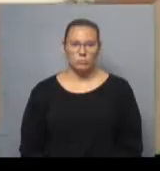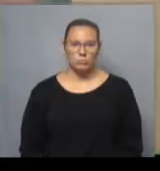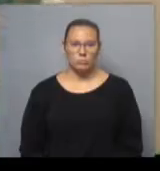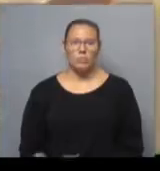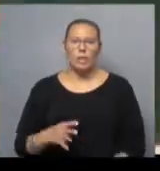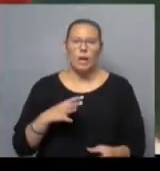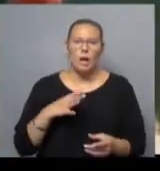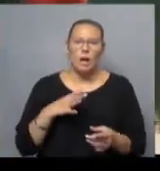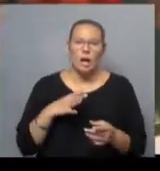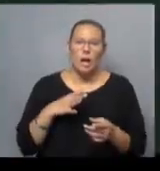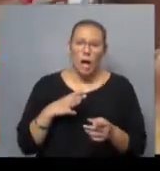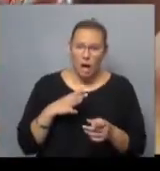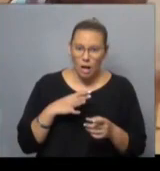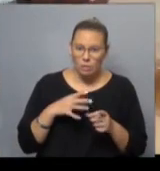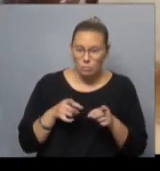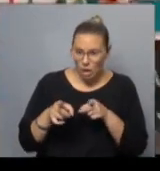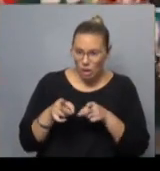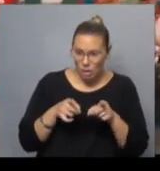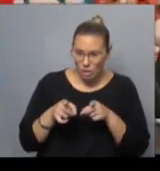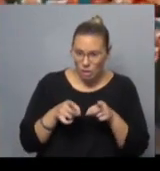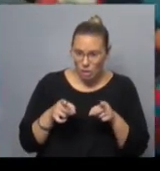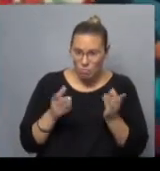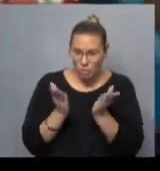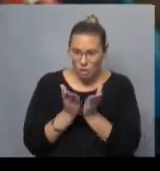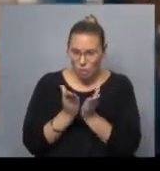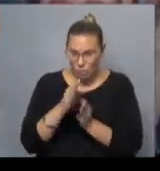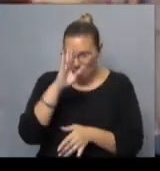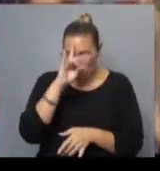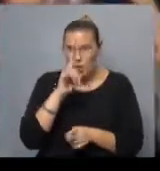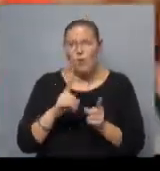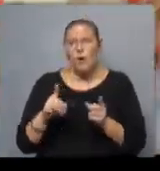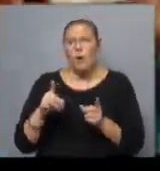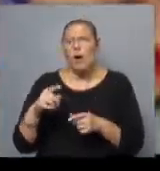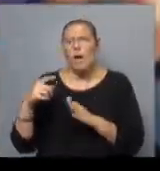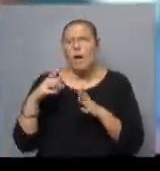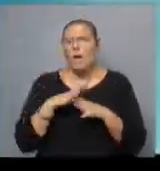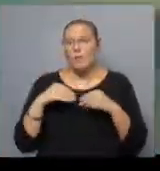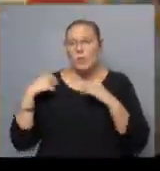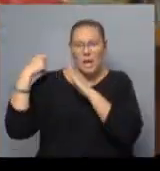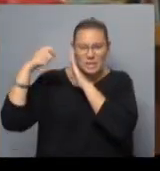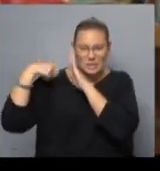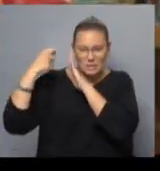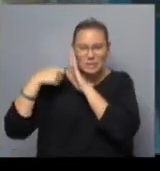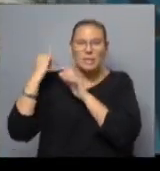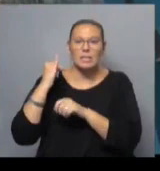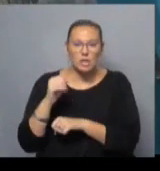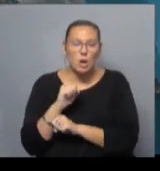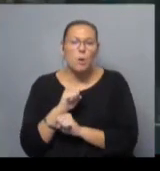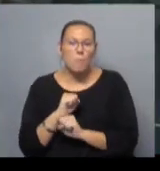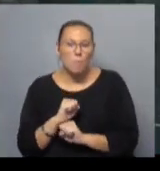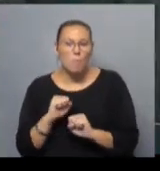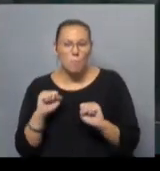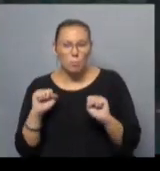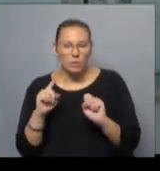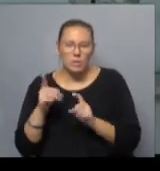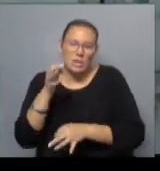¿Hay una carrera de locacionista? En principio, no. Están las escuelas de cine que podés pasar por el... Pues te